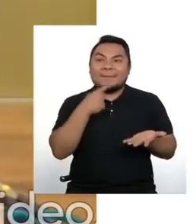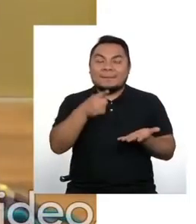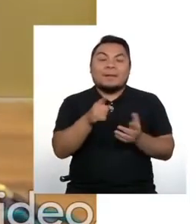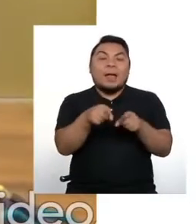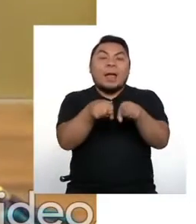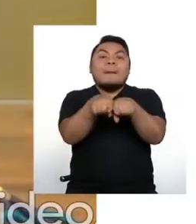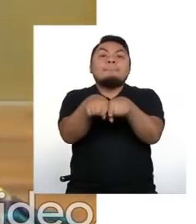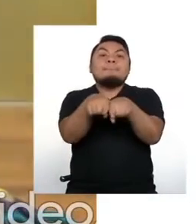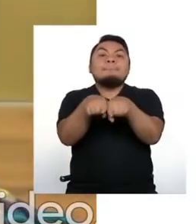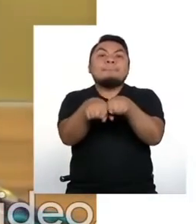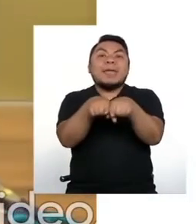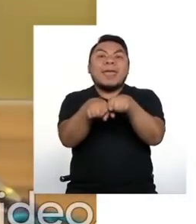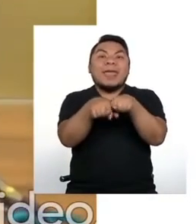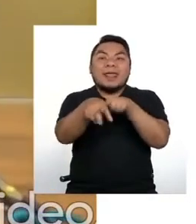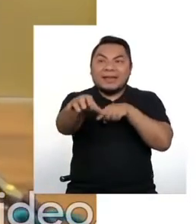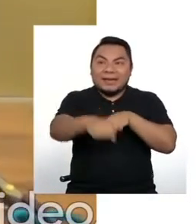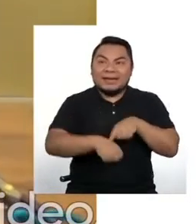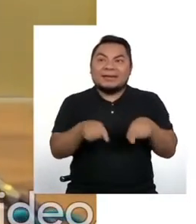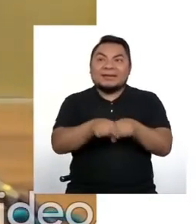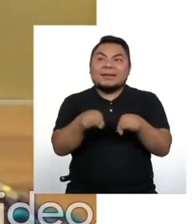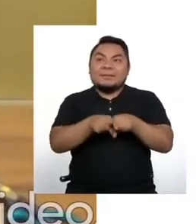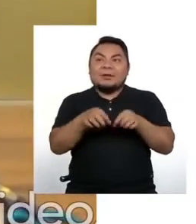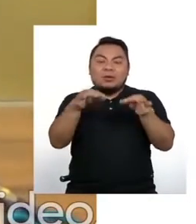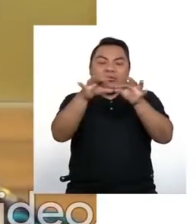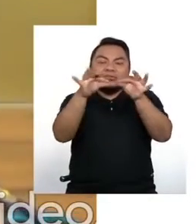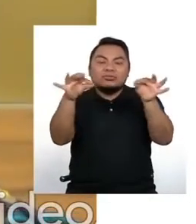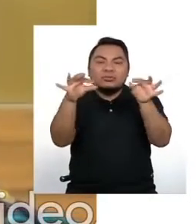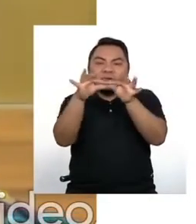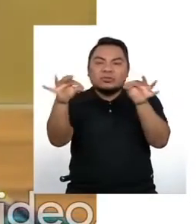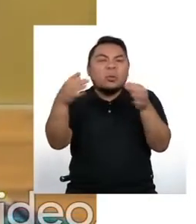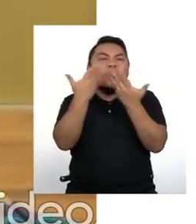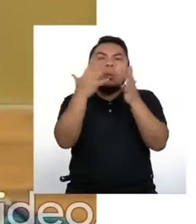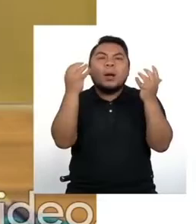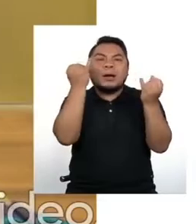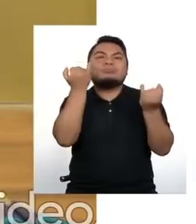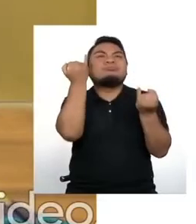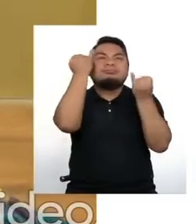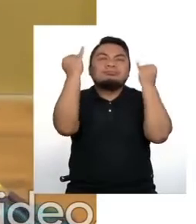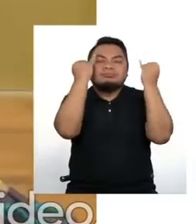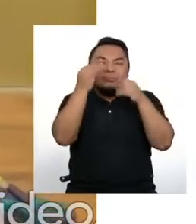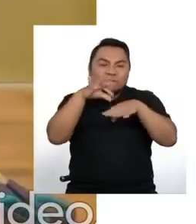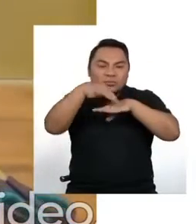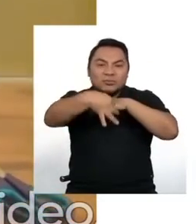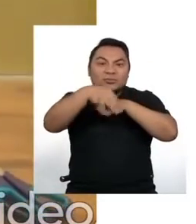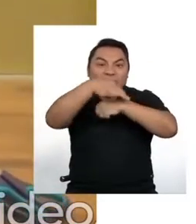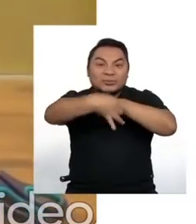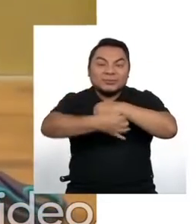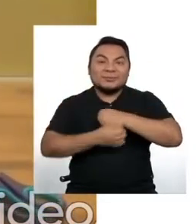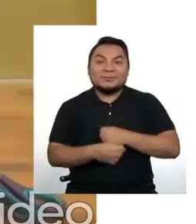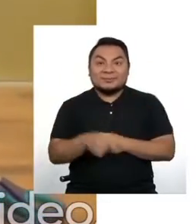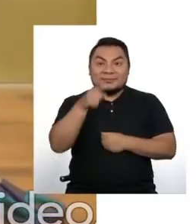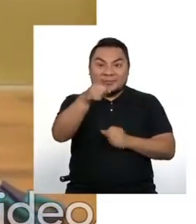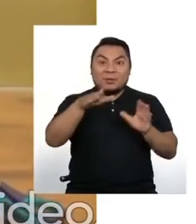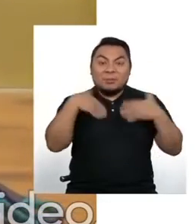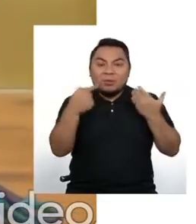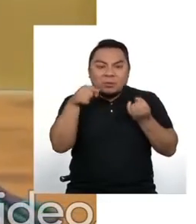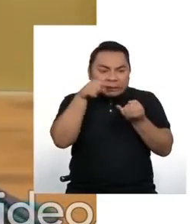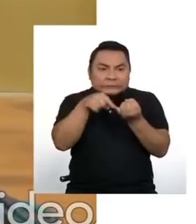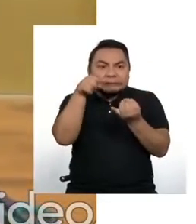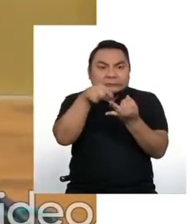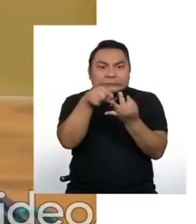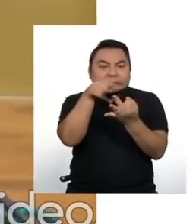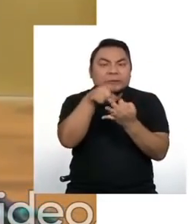peruana, utiliza las señas para los objetos de la actividad y para los objetivos, tales como